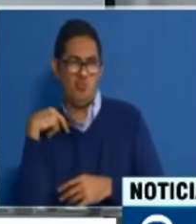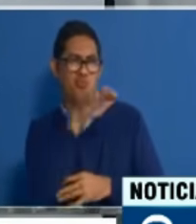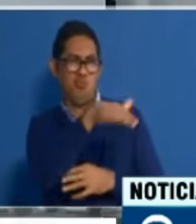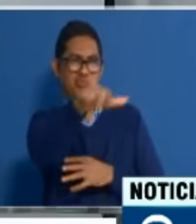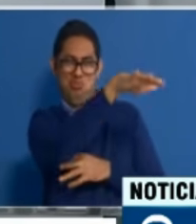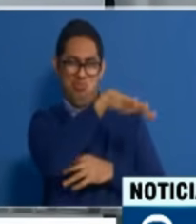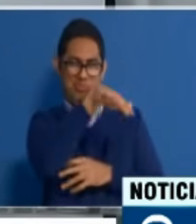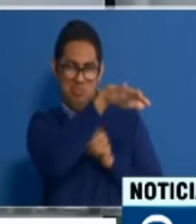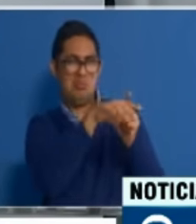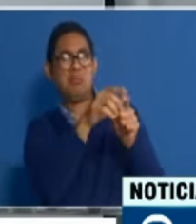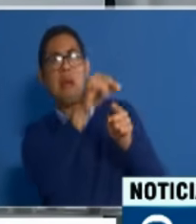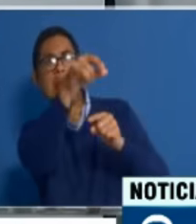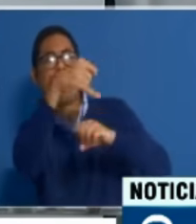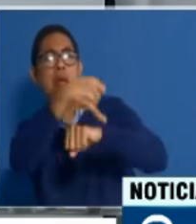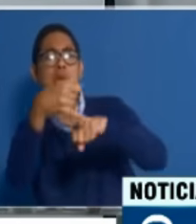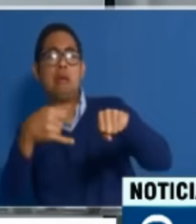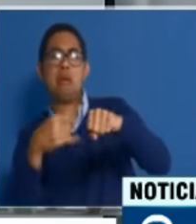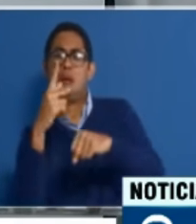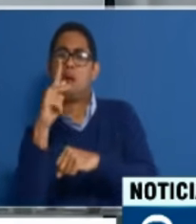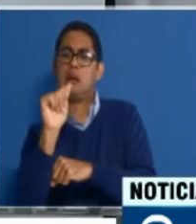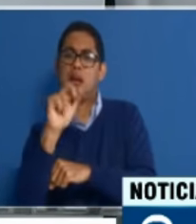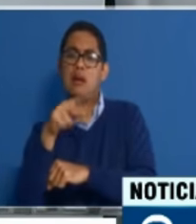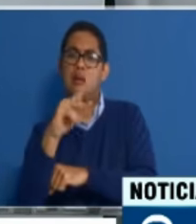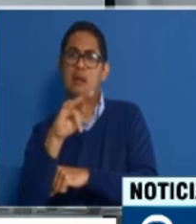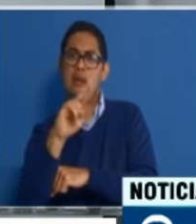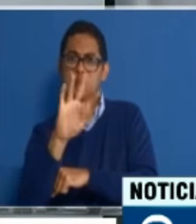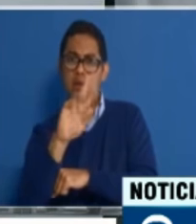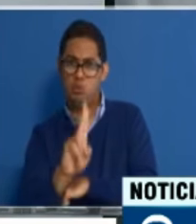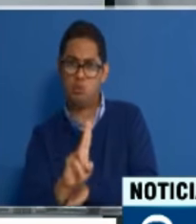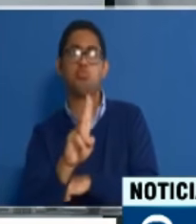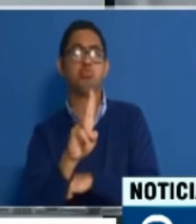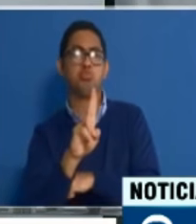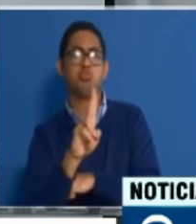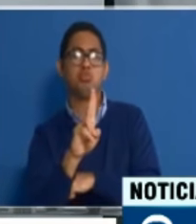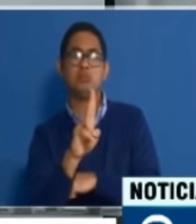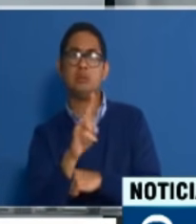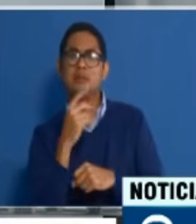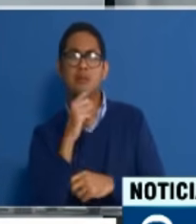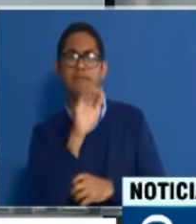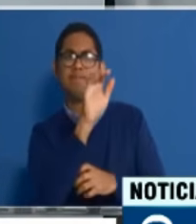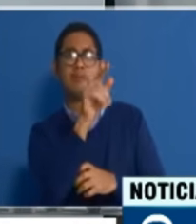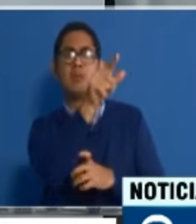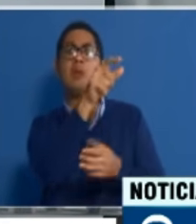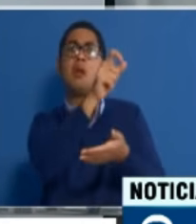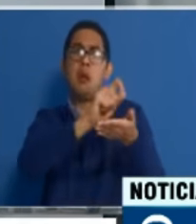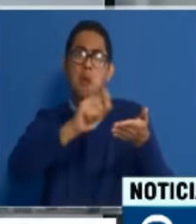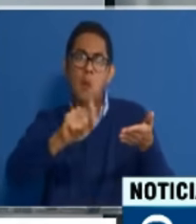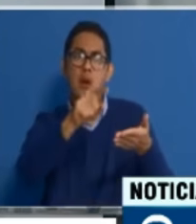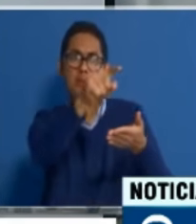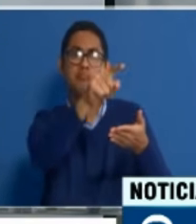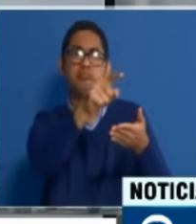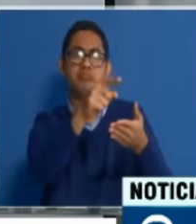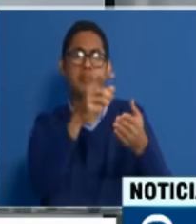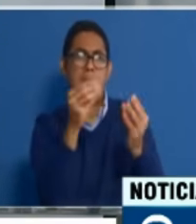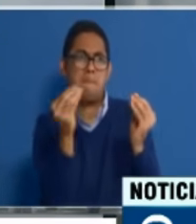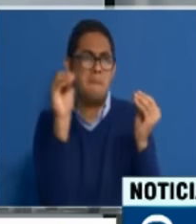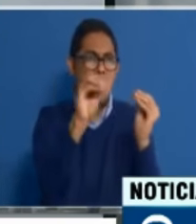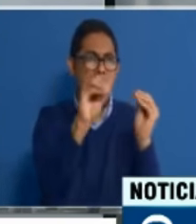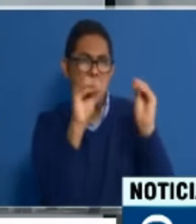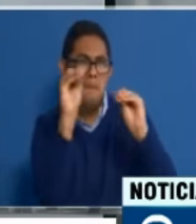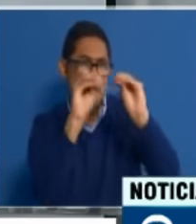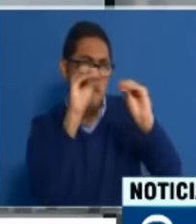Canquintú. Hablemos con los padres, con los agustinos. Necesitamos ese colegio y necesitamos